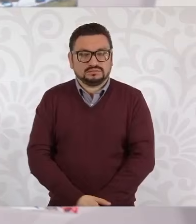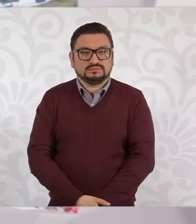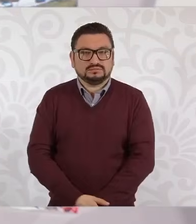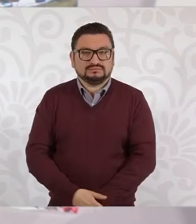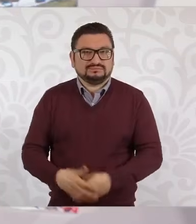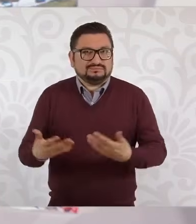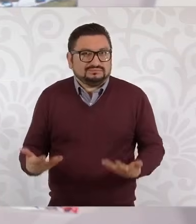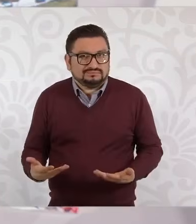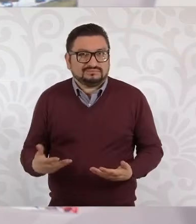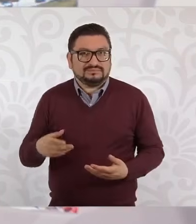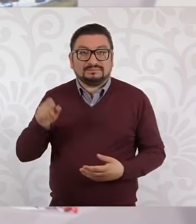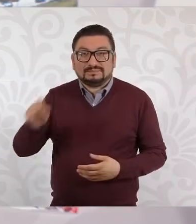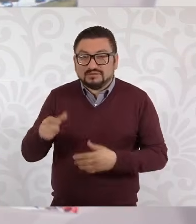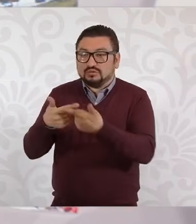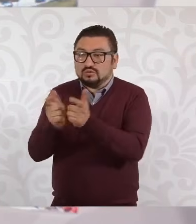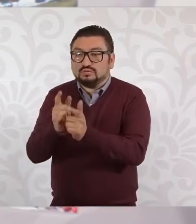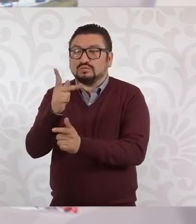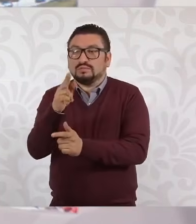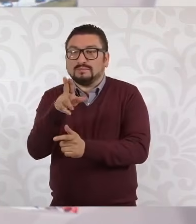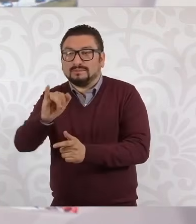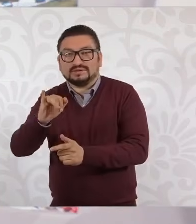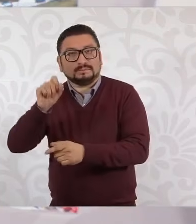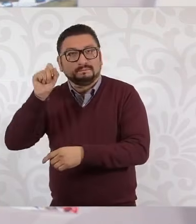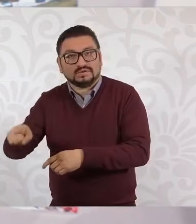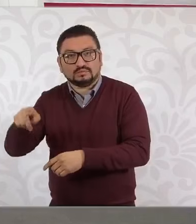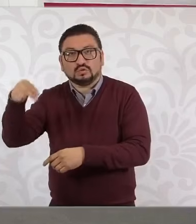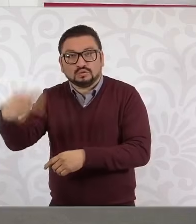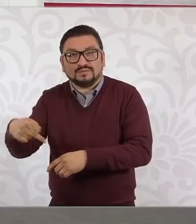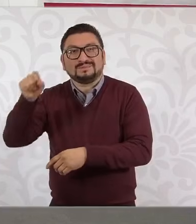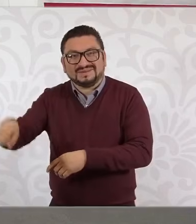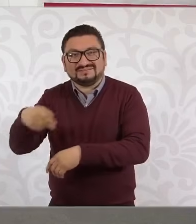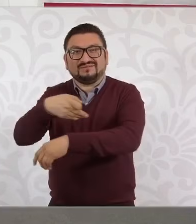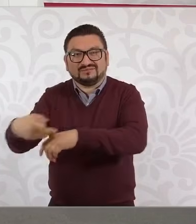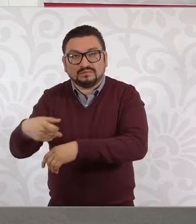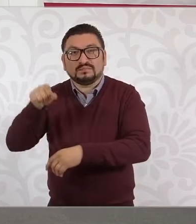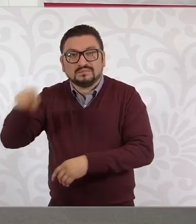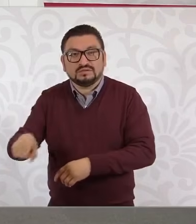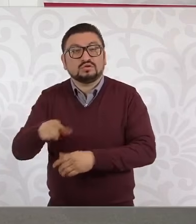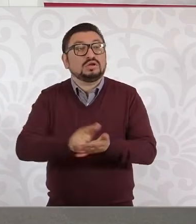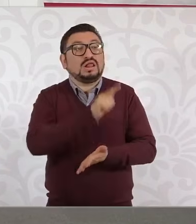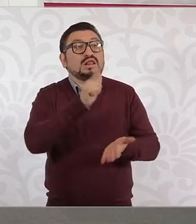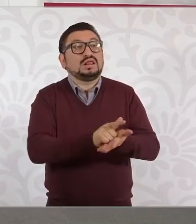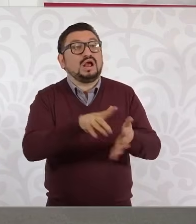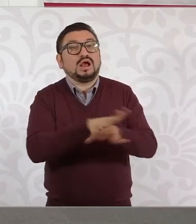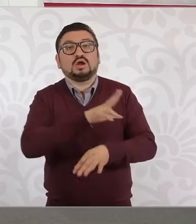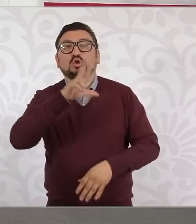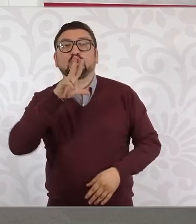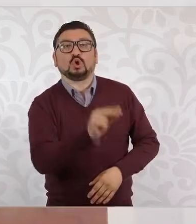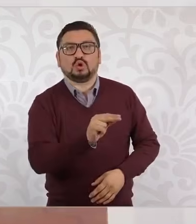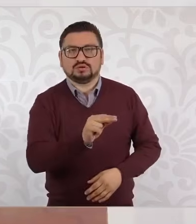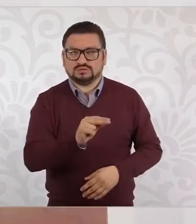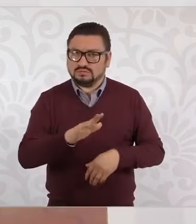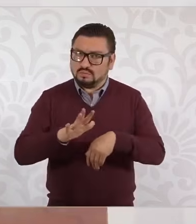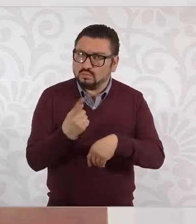Bueno, un diputado del PRI, del mismo apellido, o sea, de la familia, se opuso al cambio a la ley de aguas, porque dice